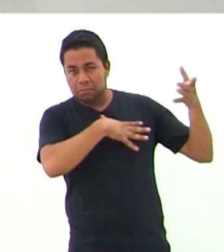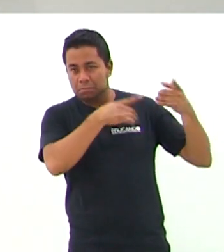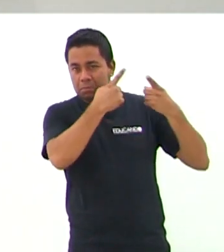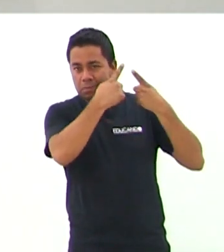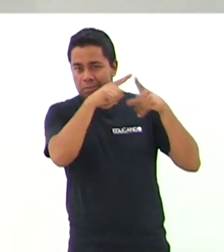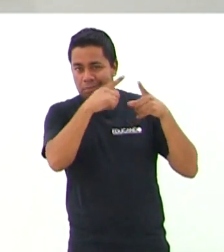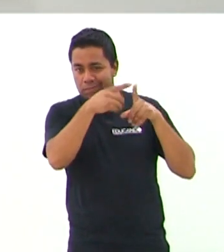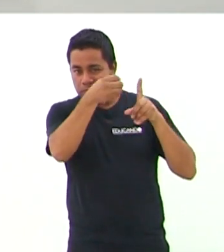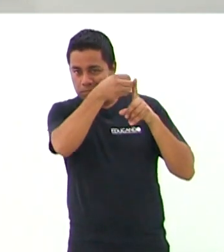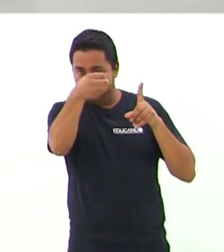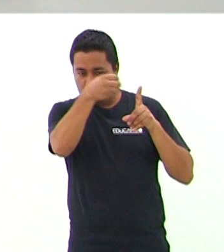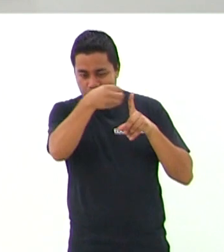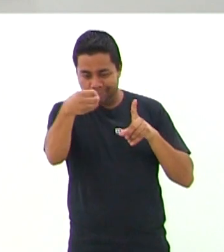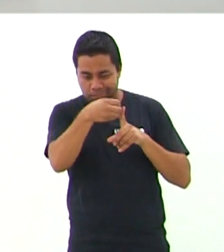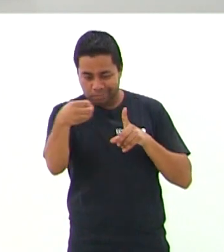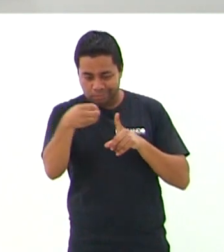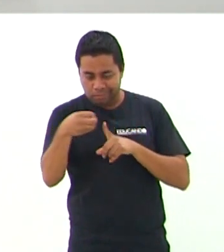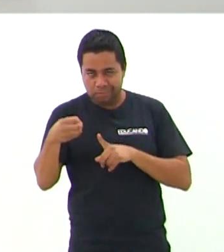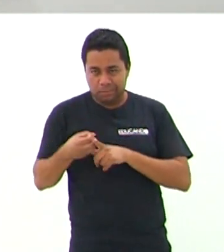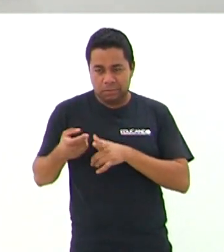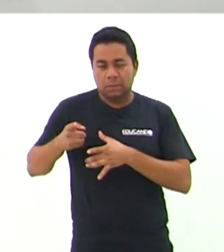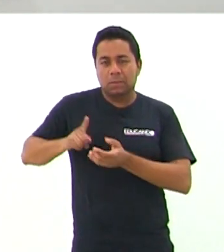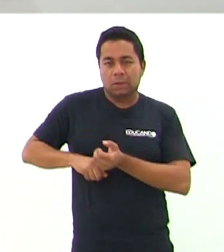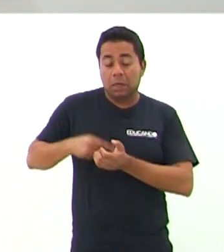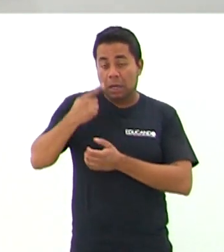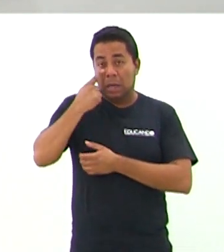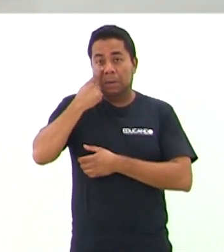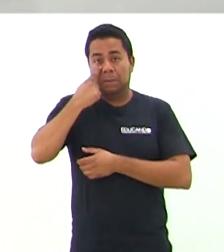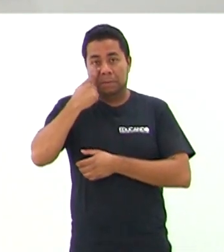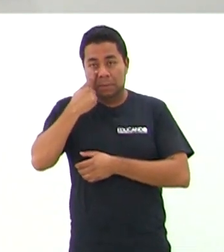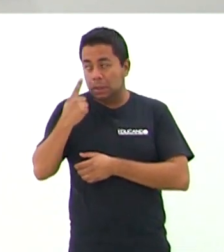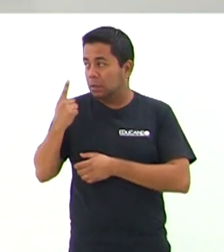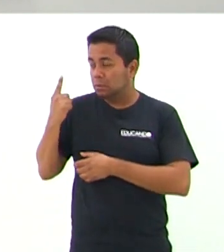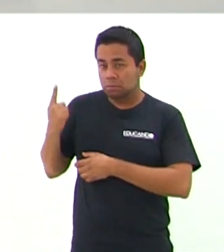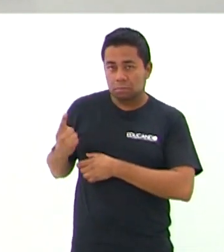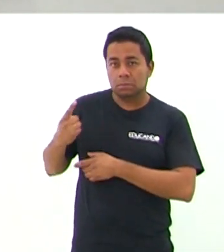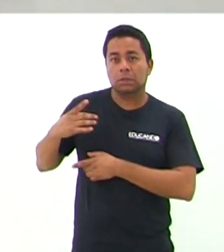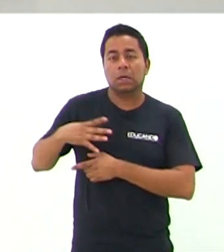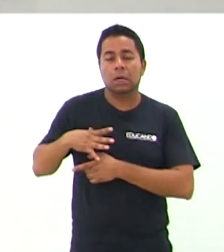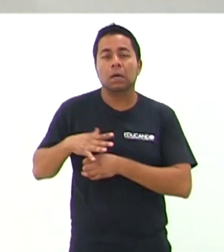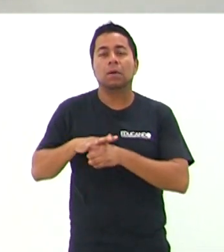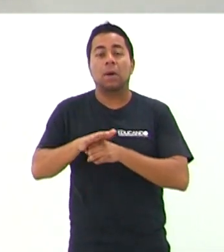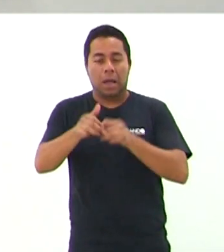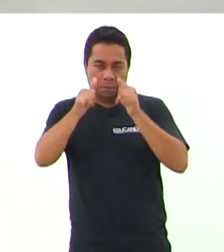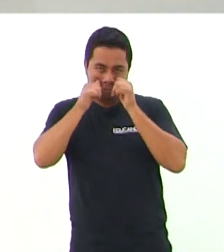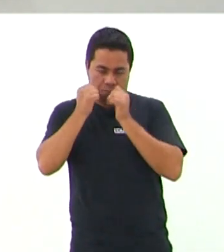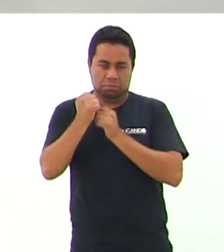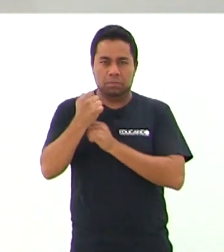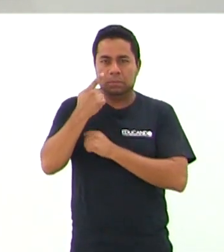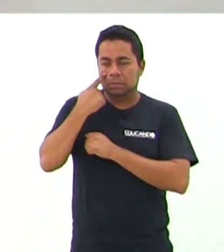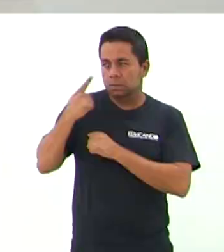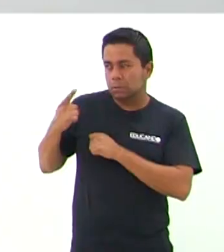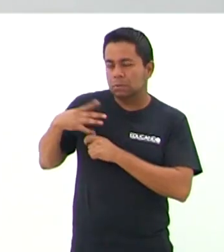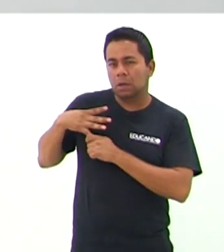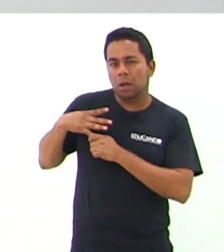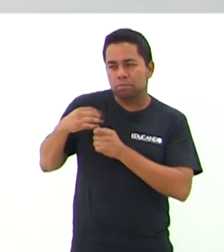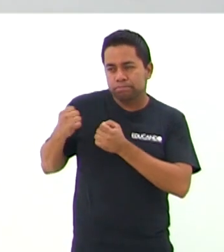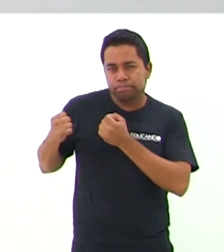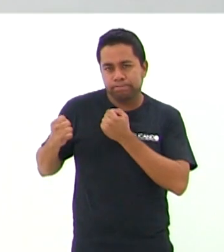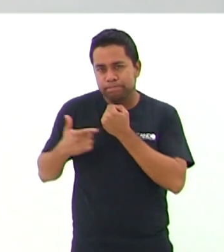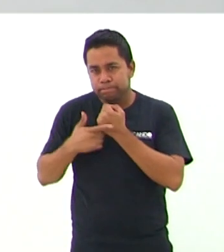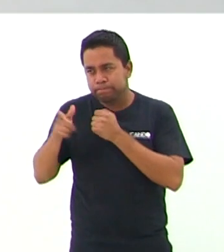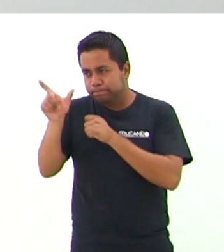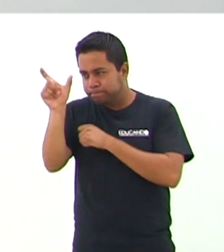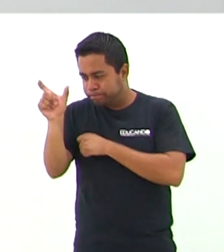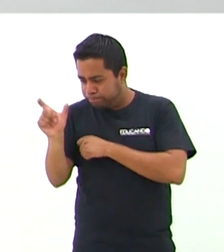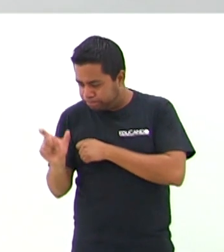oraciones. En estas oraciones, mucha atención porque vamos a tener algunos espacios donde nos van a